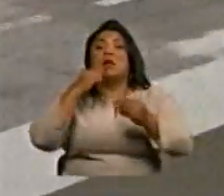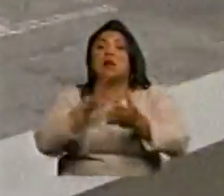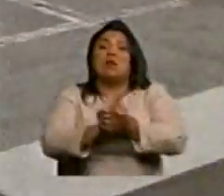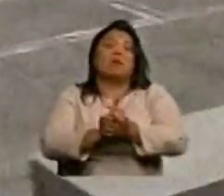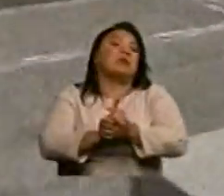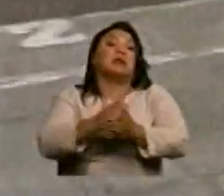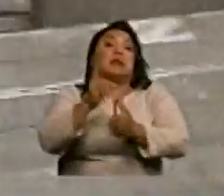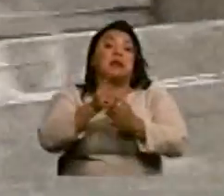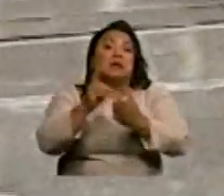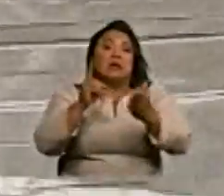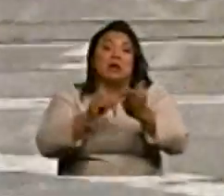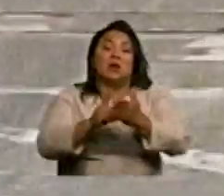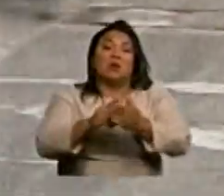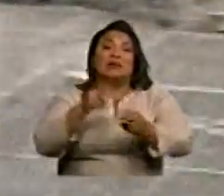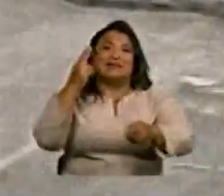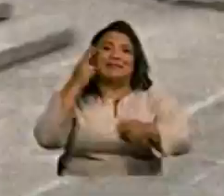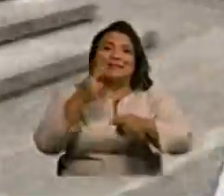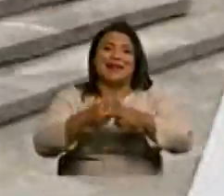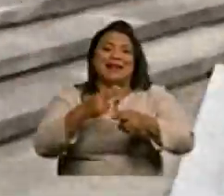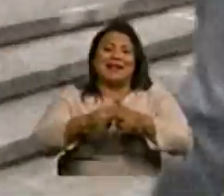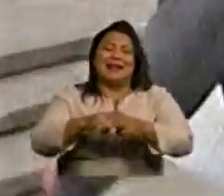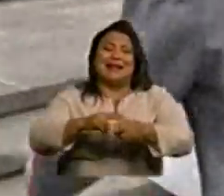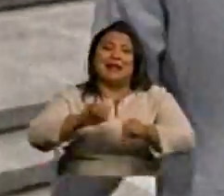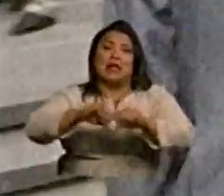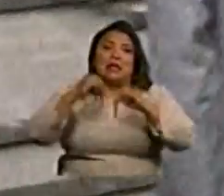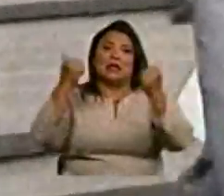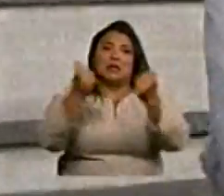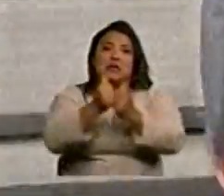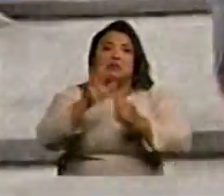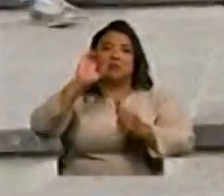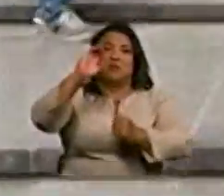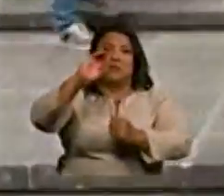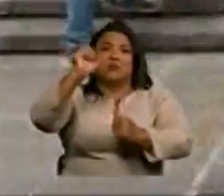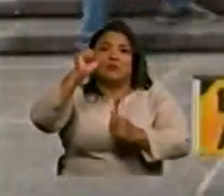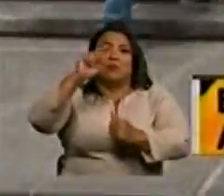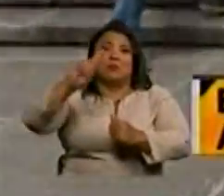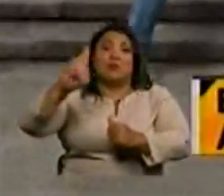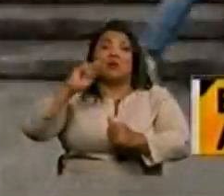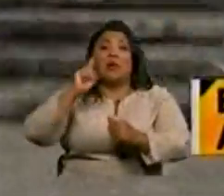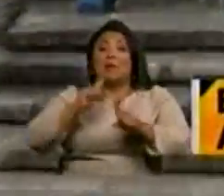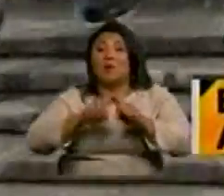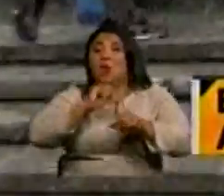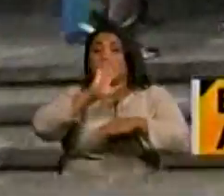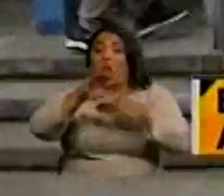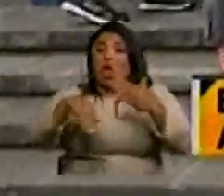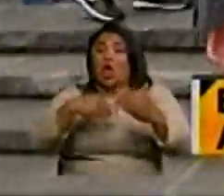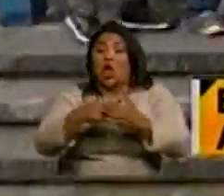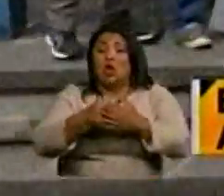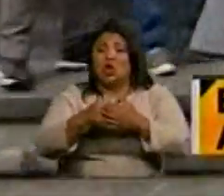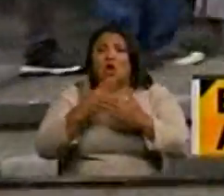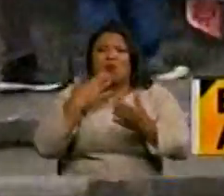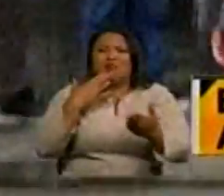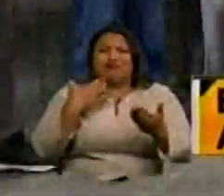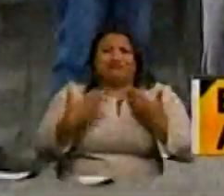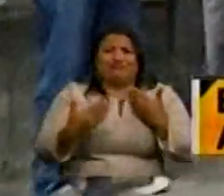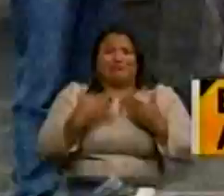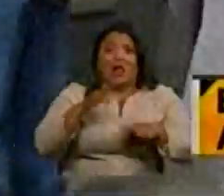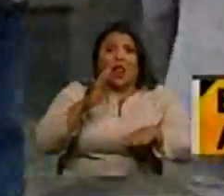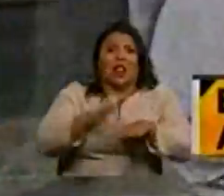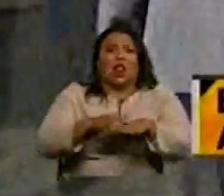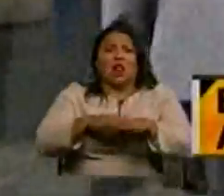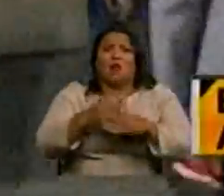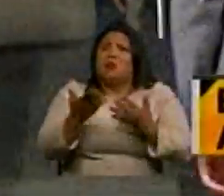de la denuncia del ex asambleísta César Montúfar. García a su salida dijo que todo debe ser un show mediático y que las acusaciones no